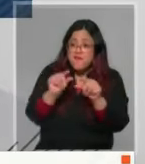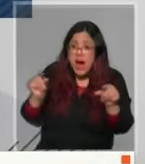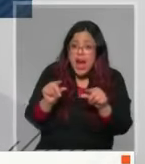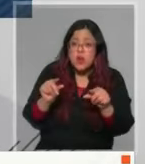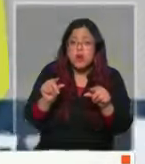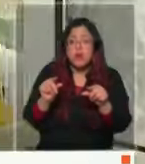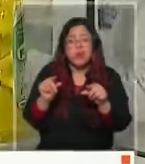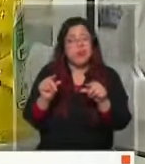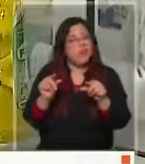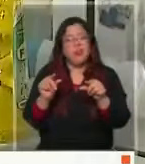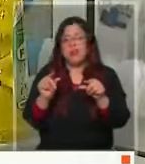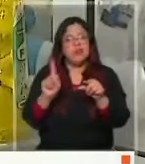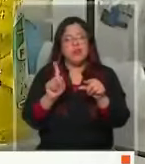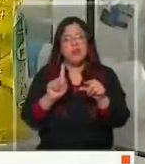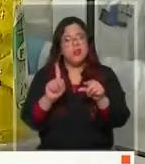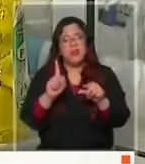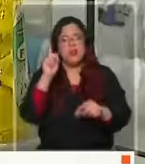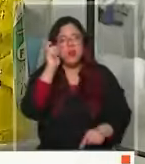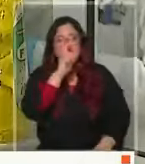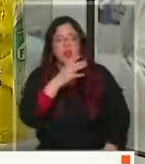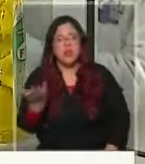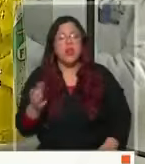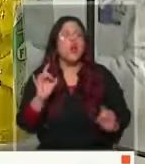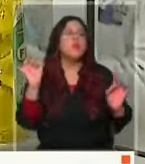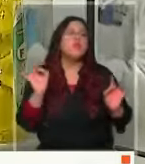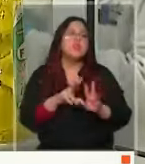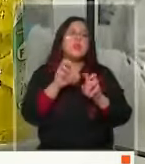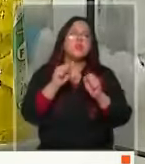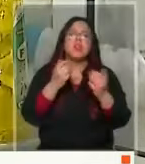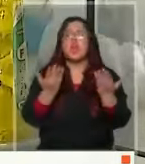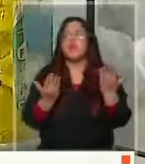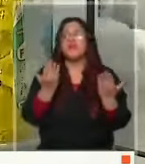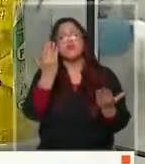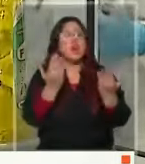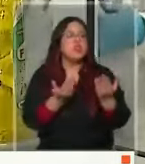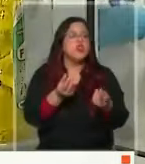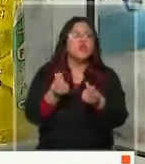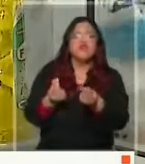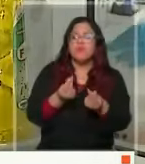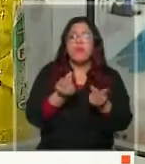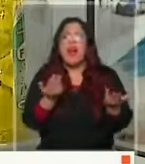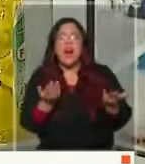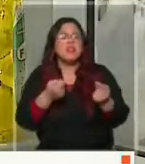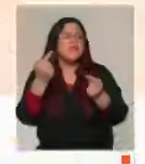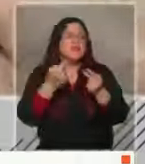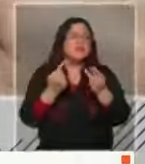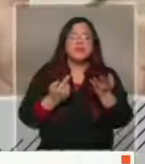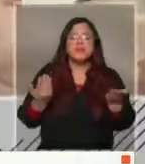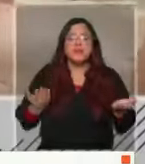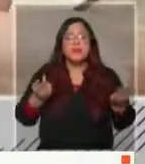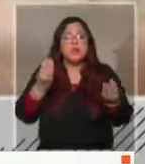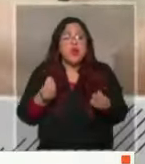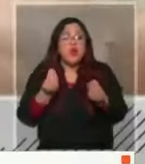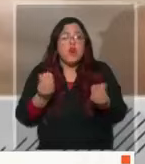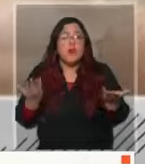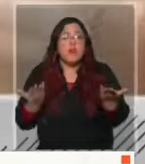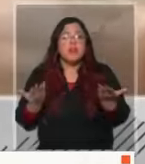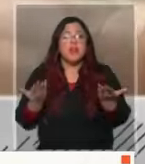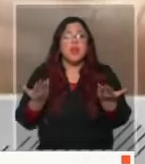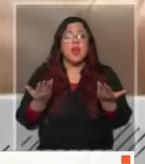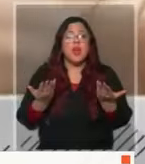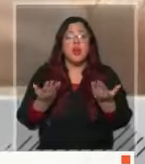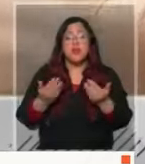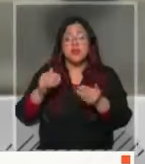costar caro. Uno podría hacer una relación de costo, ¿cierto? De costo-utilización del producto, pero lógicamente que el producto más barato